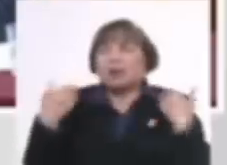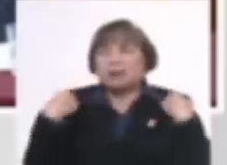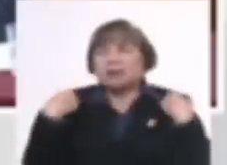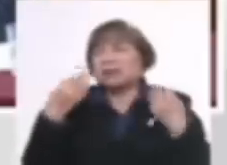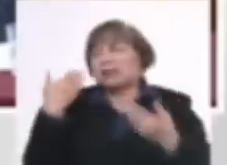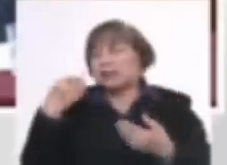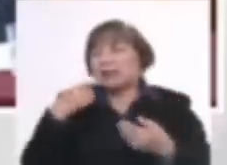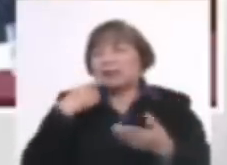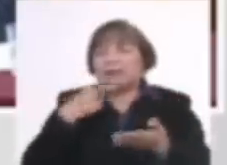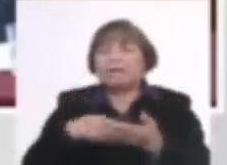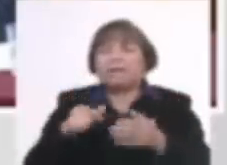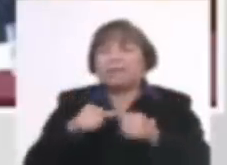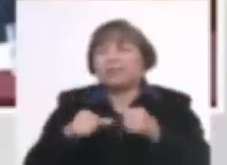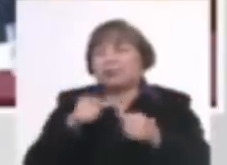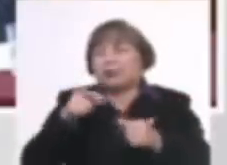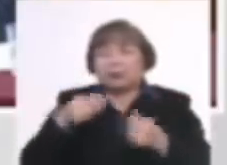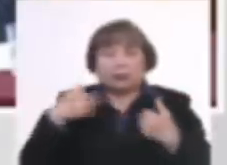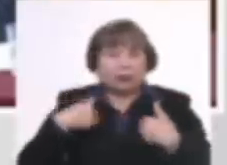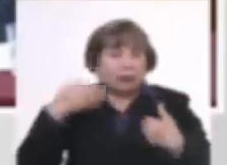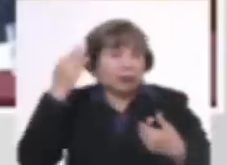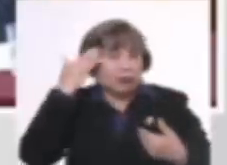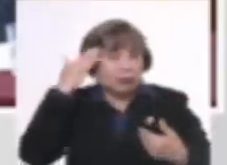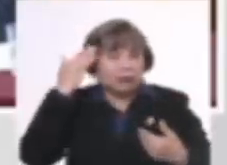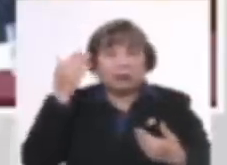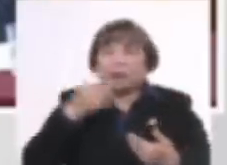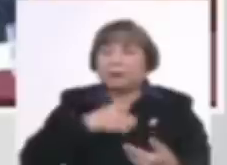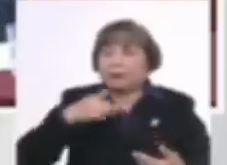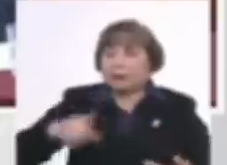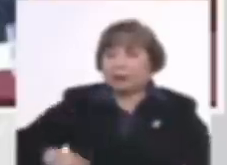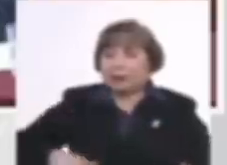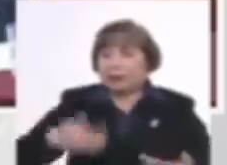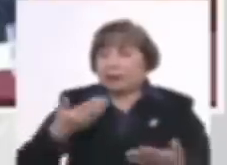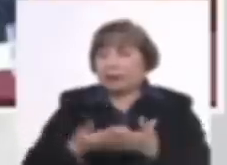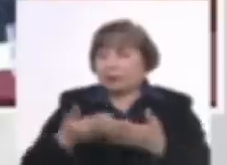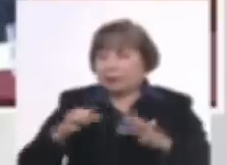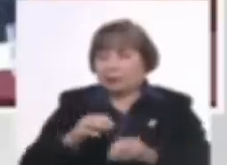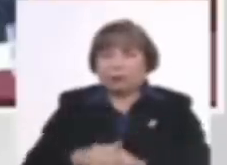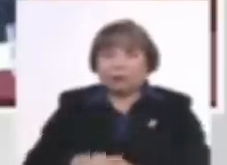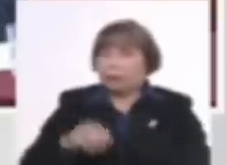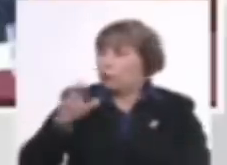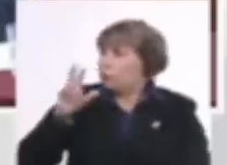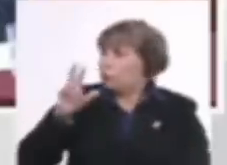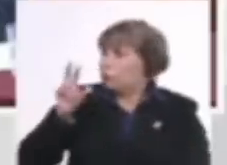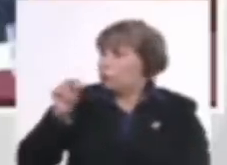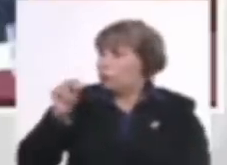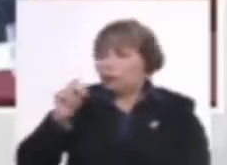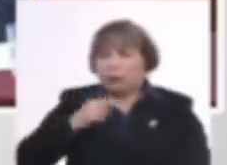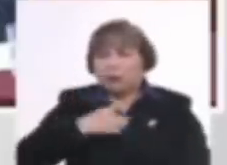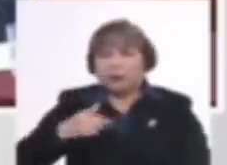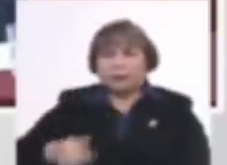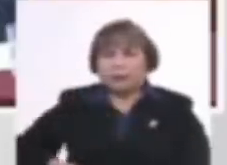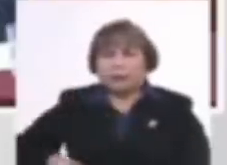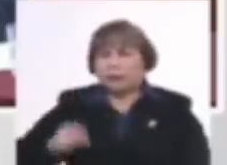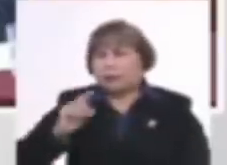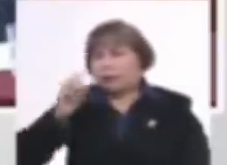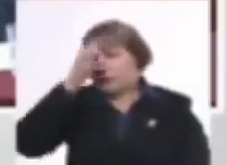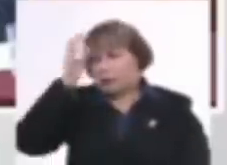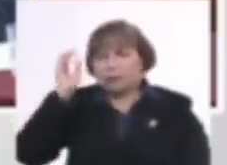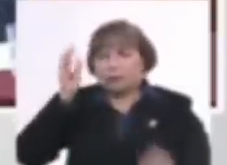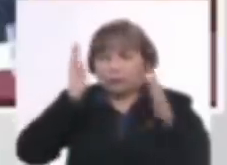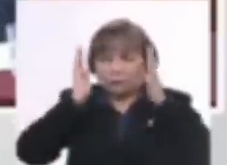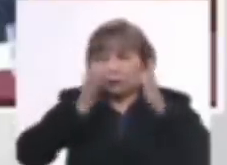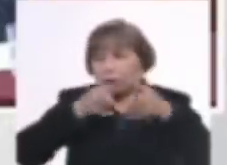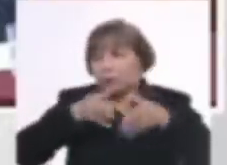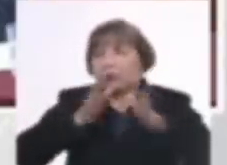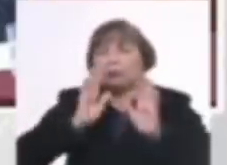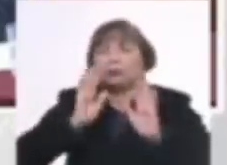en las fechas antes indicadas, ¿tenía conocimiento el presidente de la República? No, el presidente está